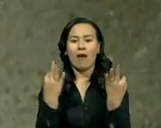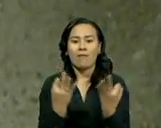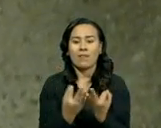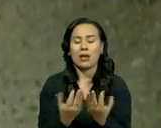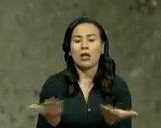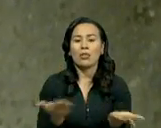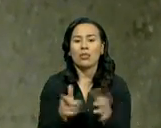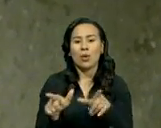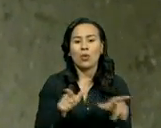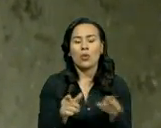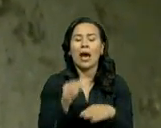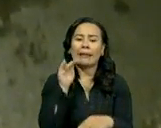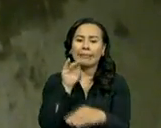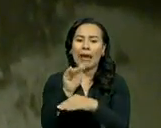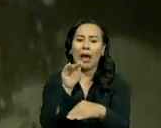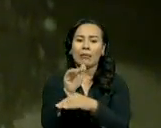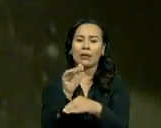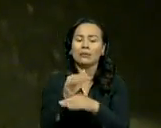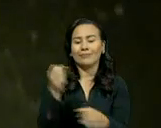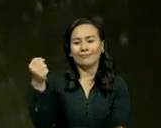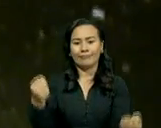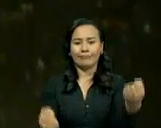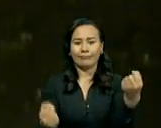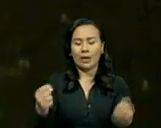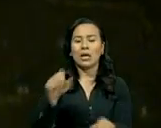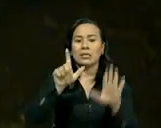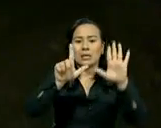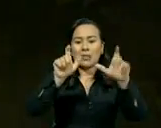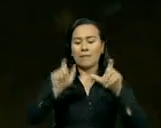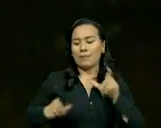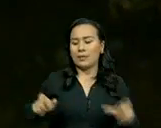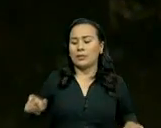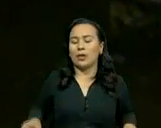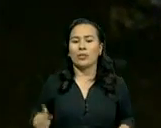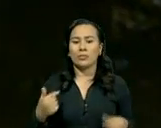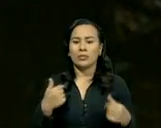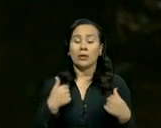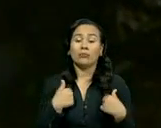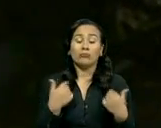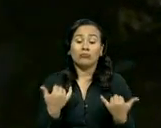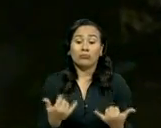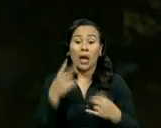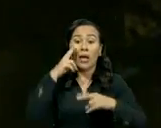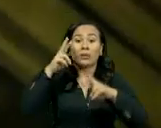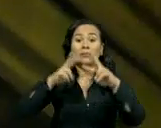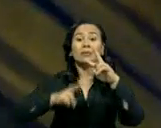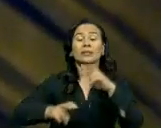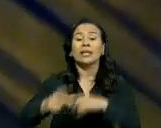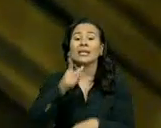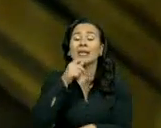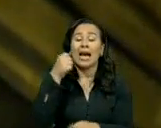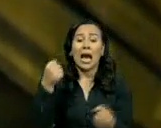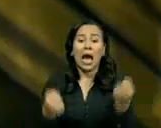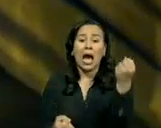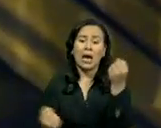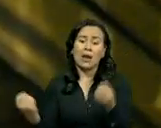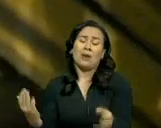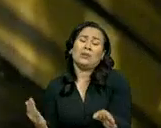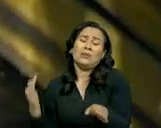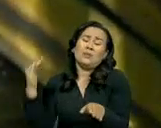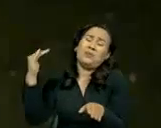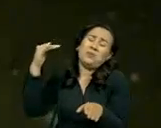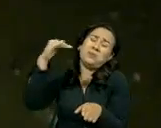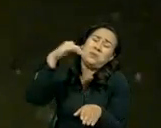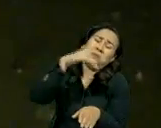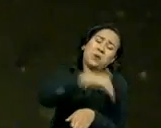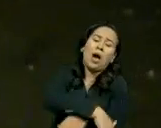Comité del Pueblo en la tarde. En el auto viajaban 7 personas. Por causas que están en proceso de investigación, el vehículo perdió pista a la altura